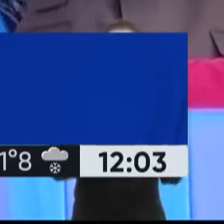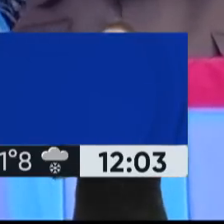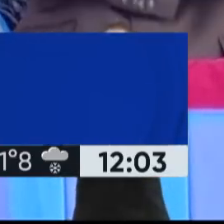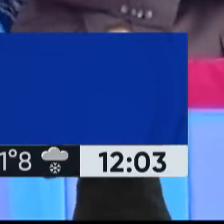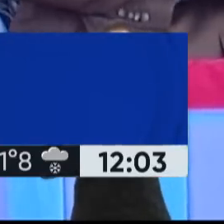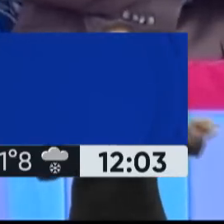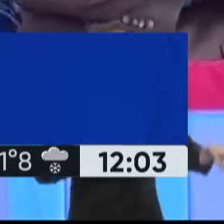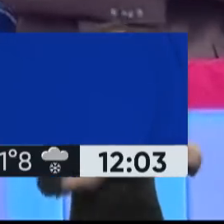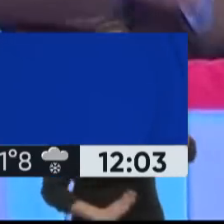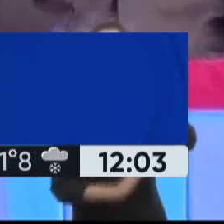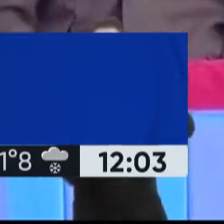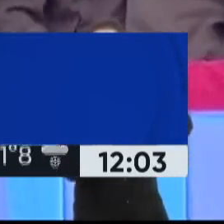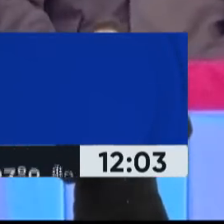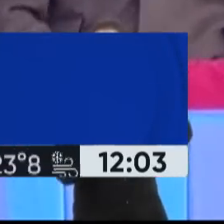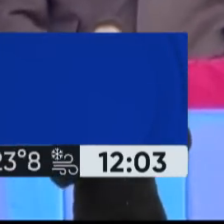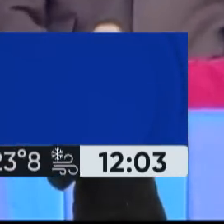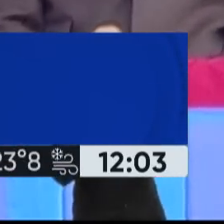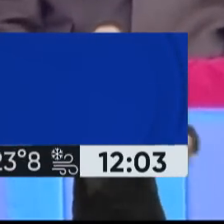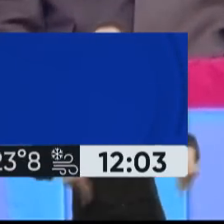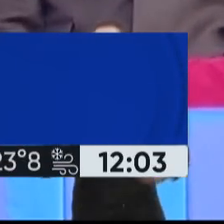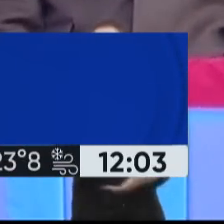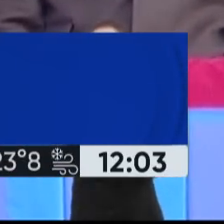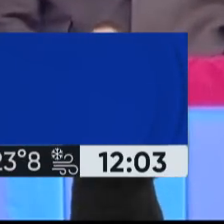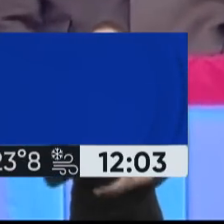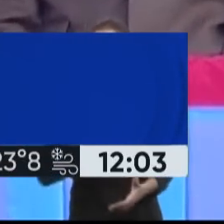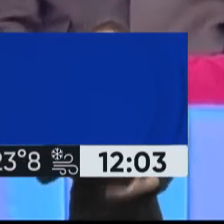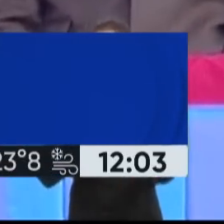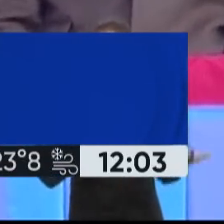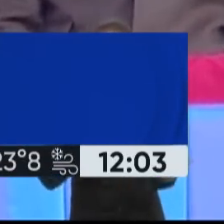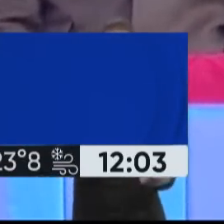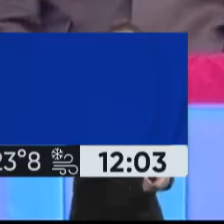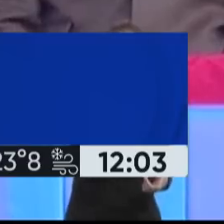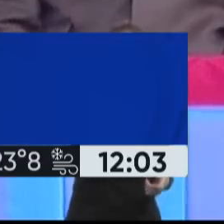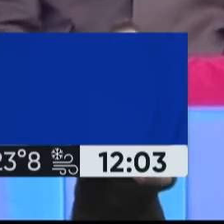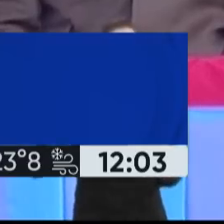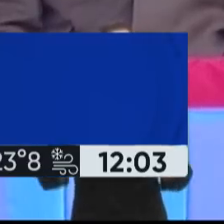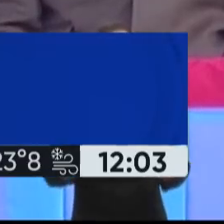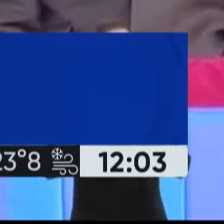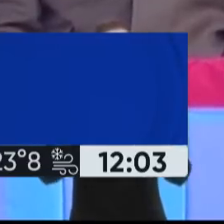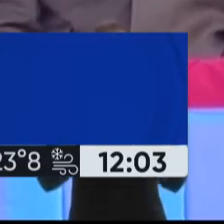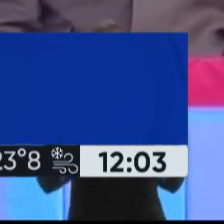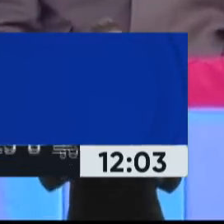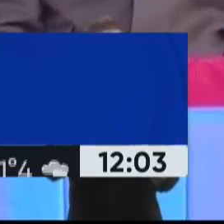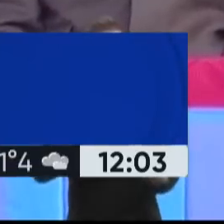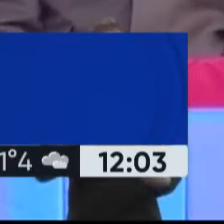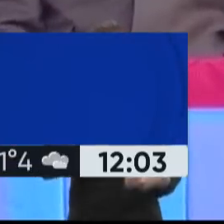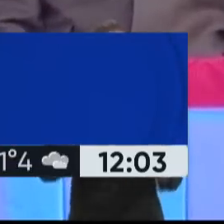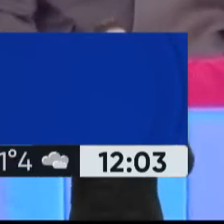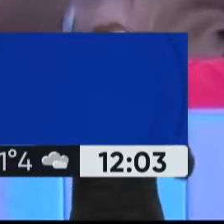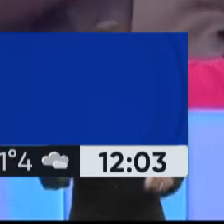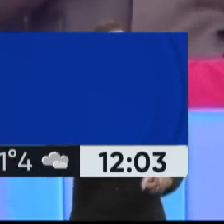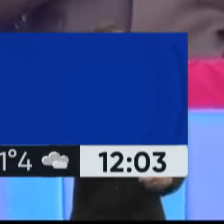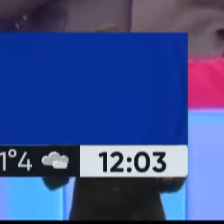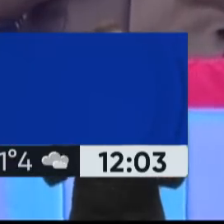grandes protagonistas de la vida económica argentina. Son quienes tiran para adelante el carro del país, a pesar de la colina que ha